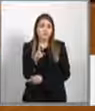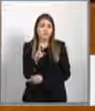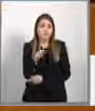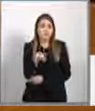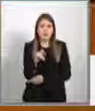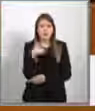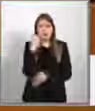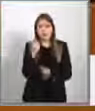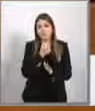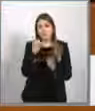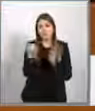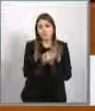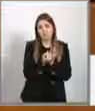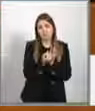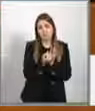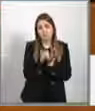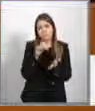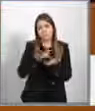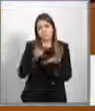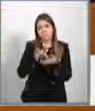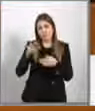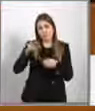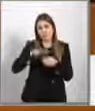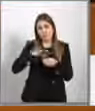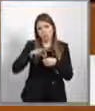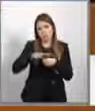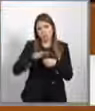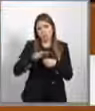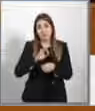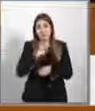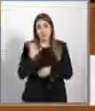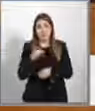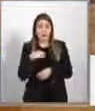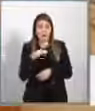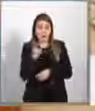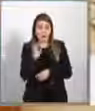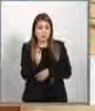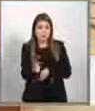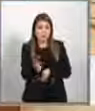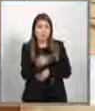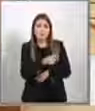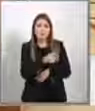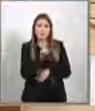respaldar con sus votos. Hacerlo sería irresponsable. Muchas gracias.